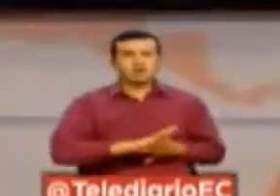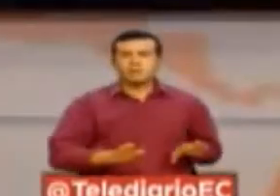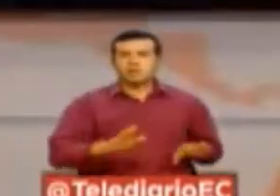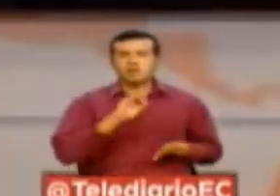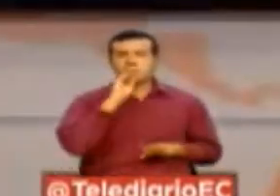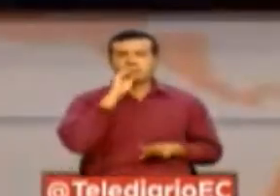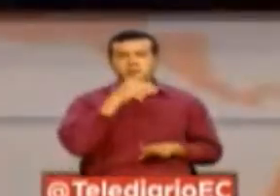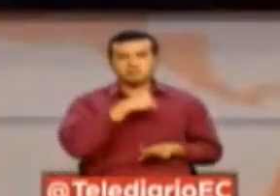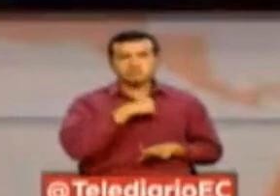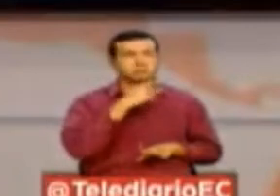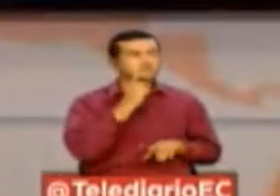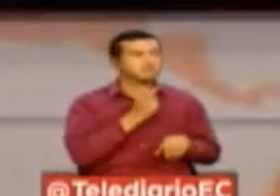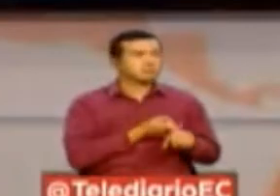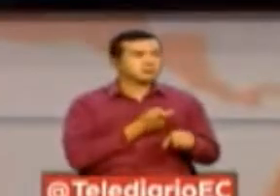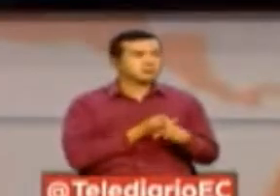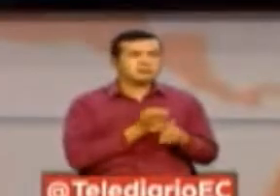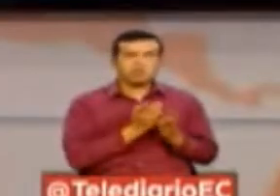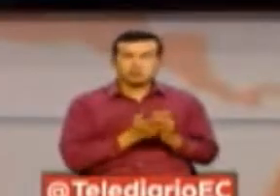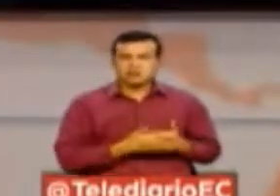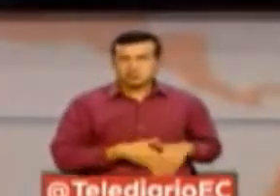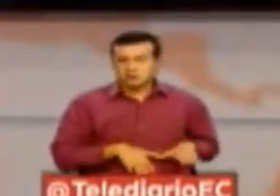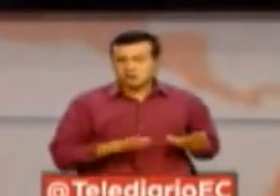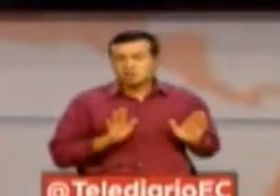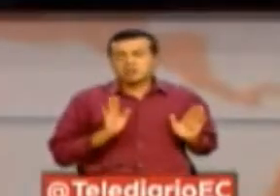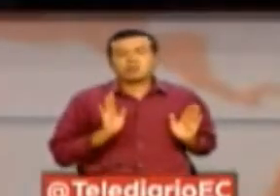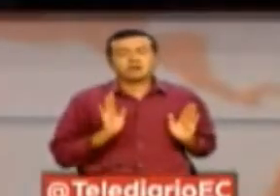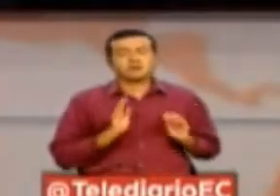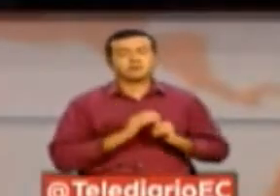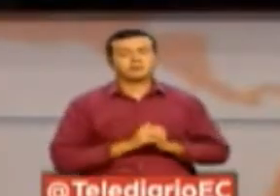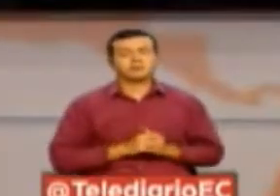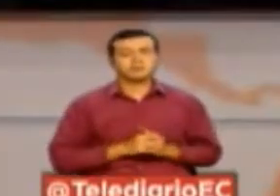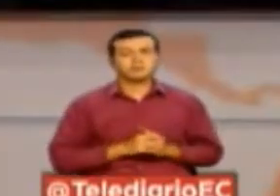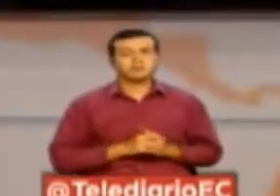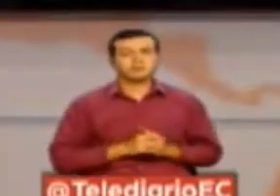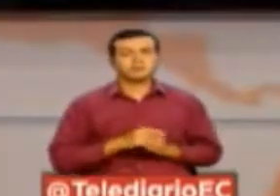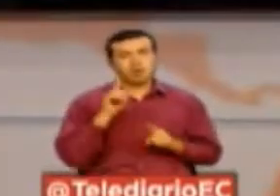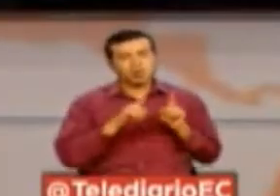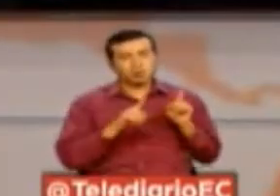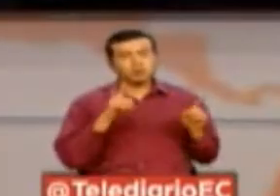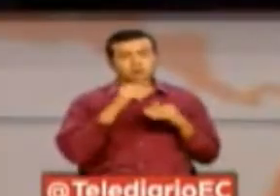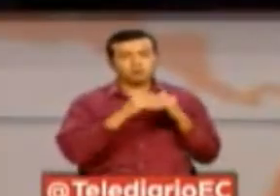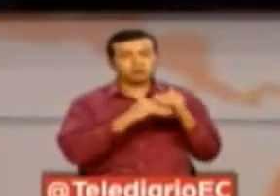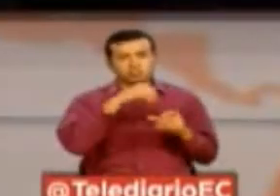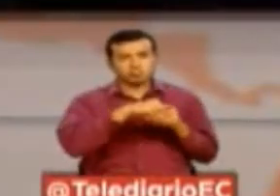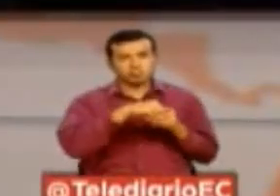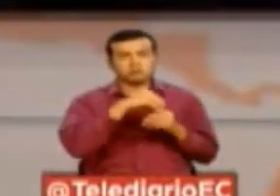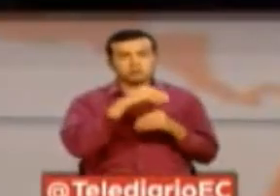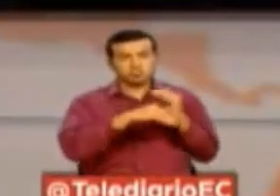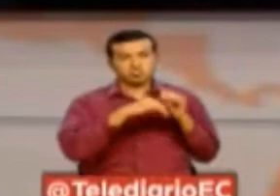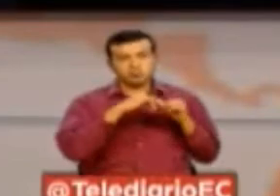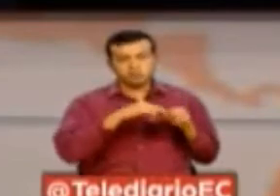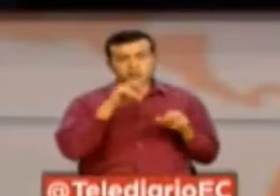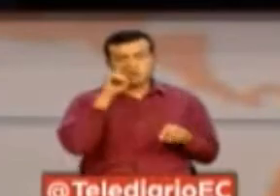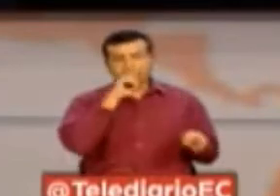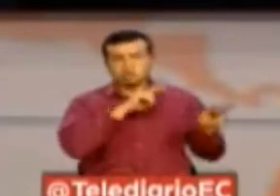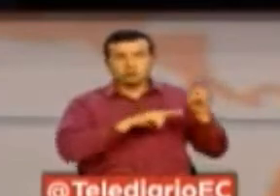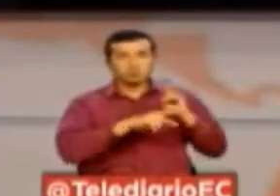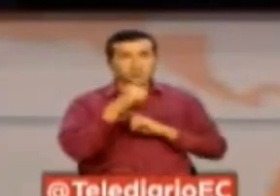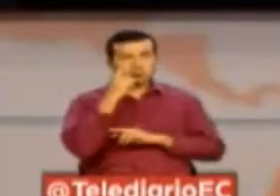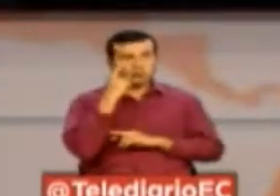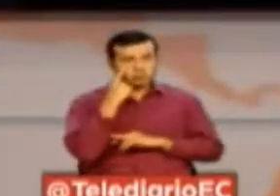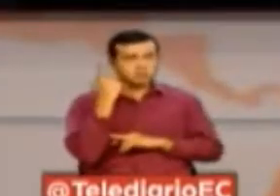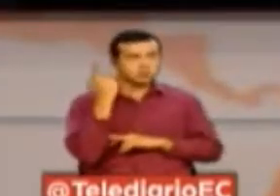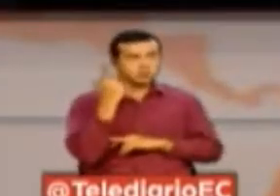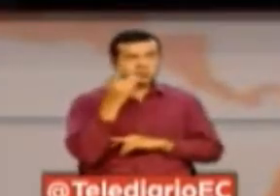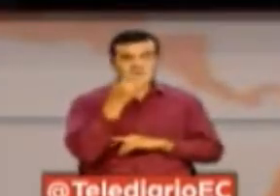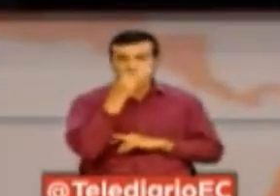asunto fue puntualmente así de lo que tenemos conocimiento hay ciertos procesos internos que estamos valorando para saber si